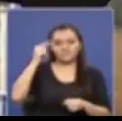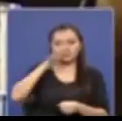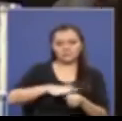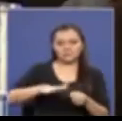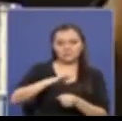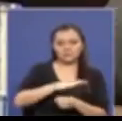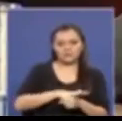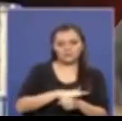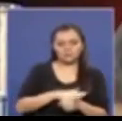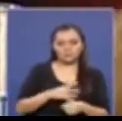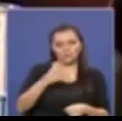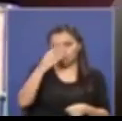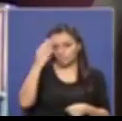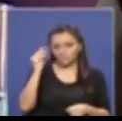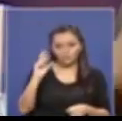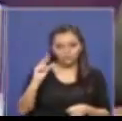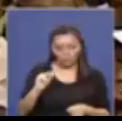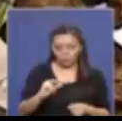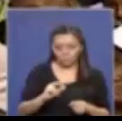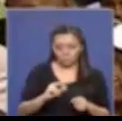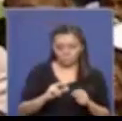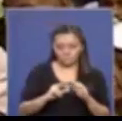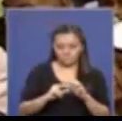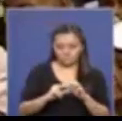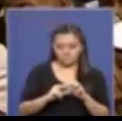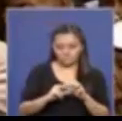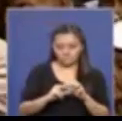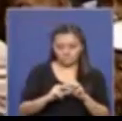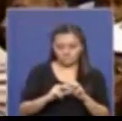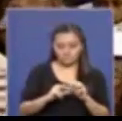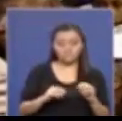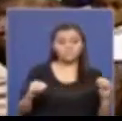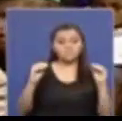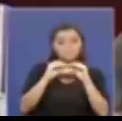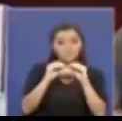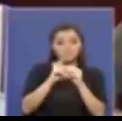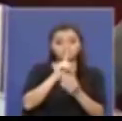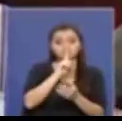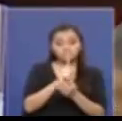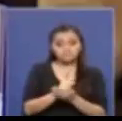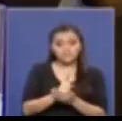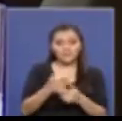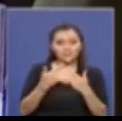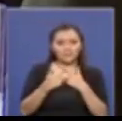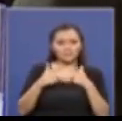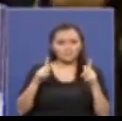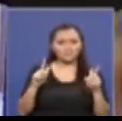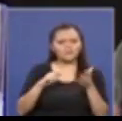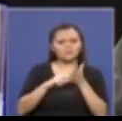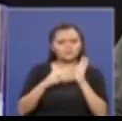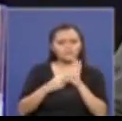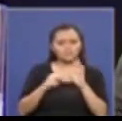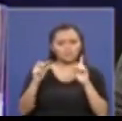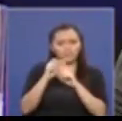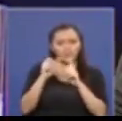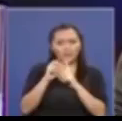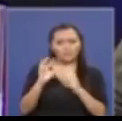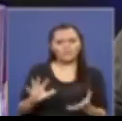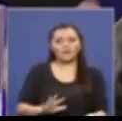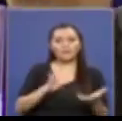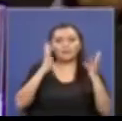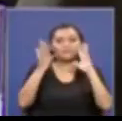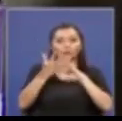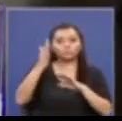Estado, compañero. No se olvide. Además, que para que exista verdadera libertad, si no son por gusto las palabras de la Revolución